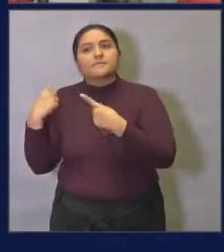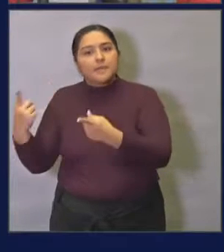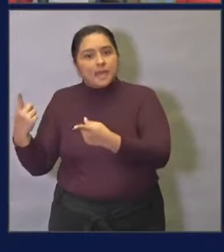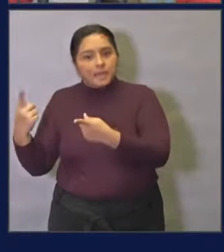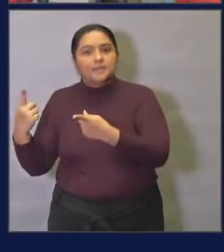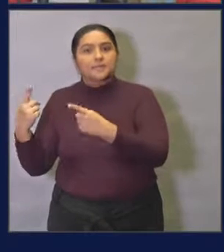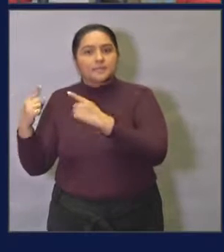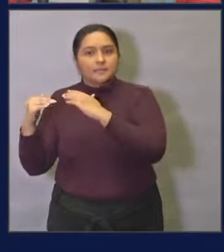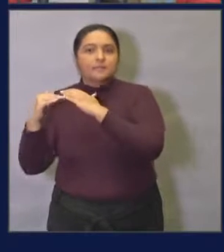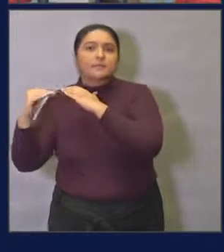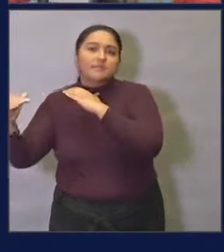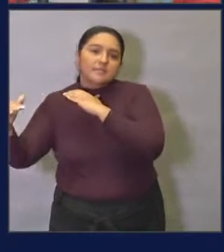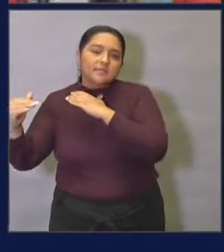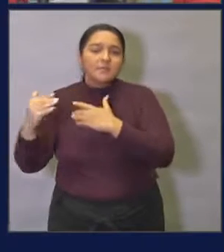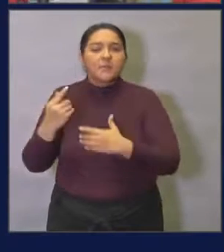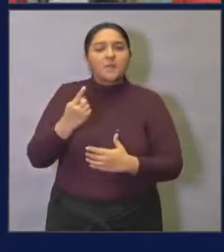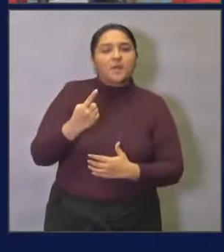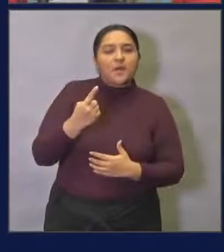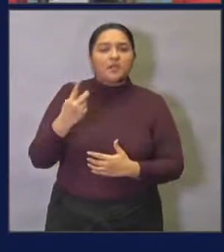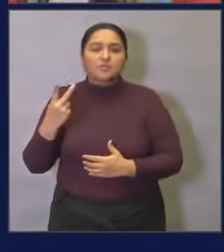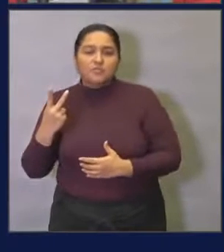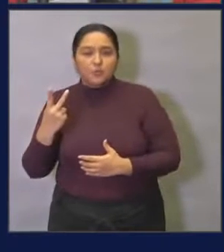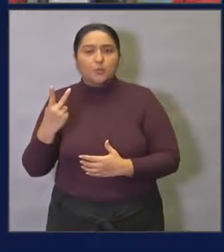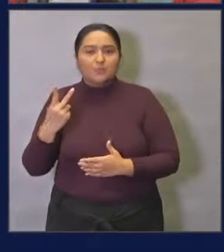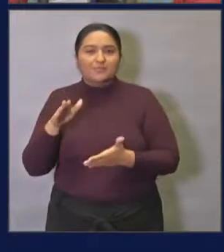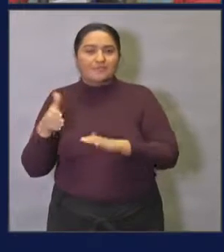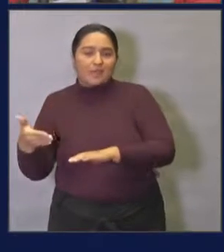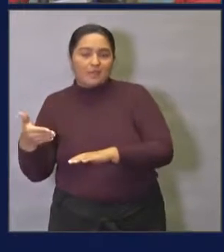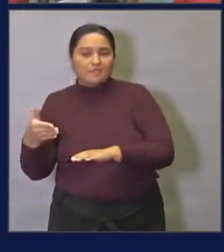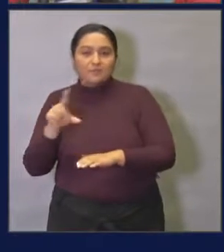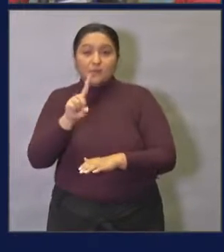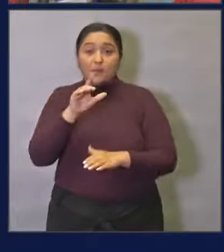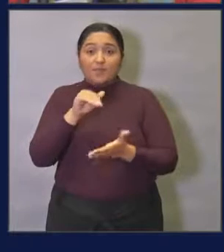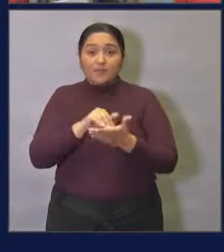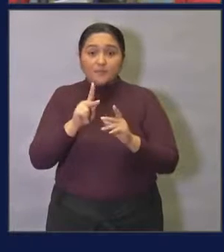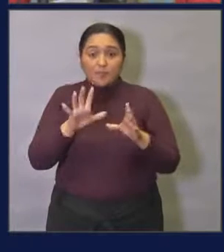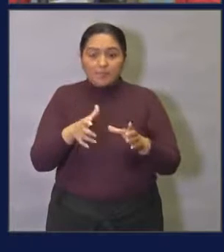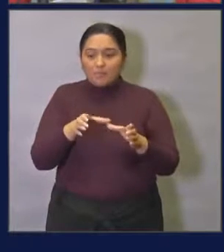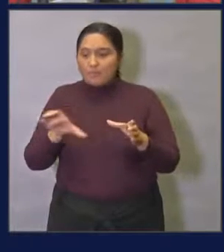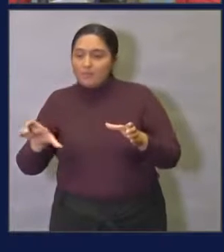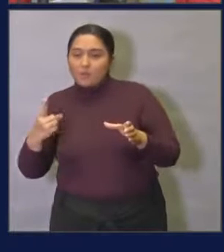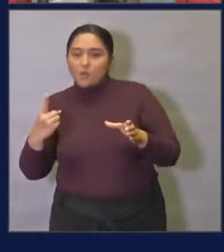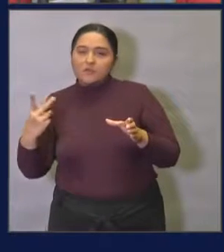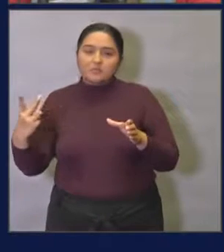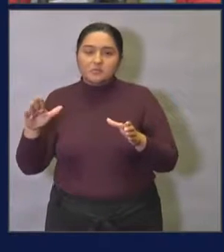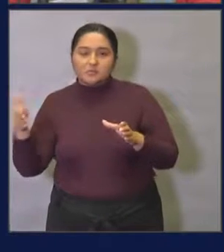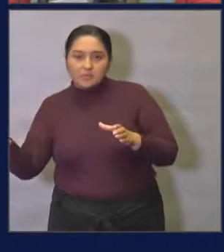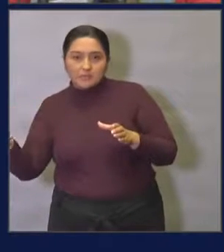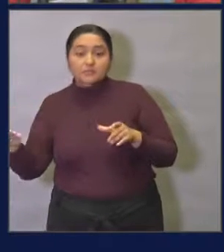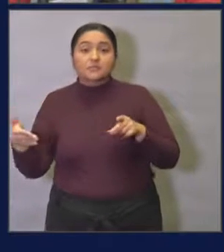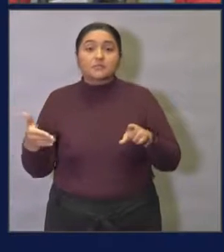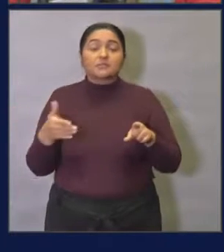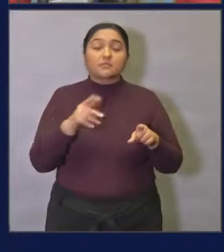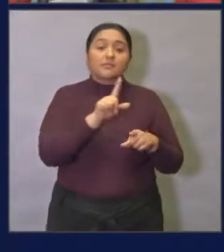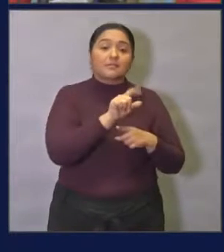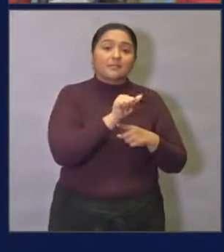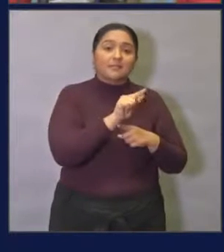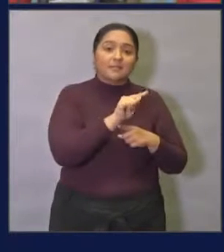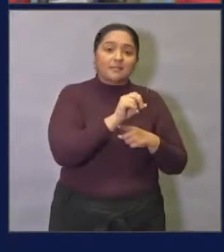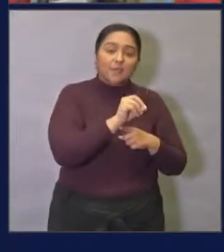alrededor de 1 a 2 fallecimientos por cada 100,000 personas, los residentes latinos, afroamericanos